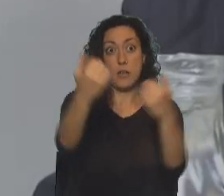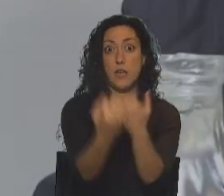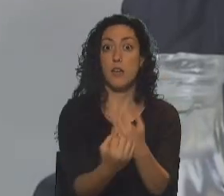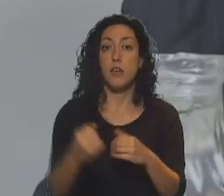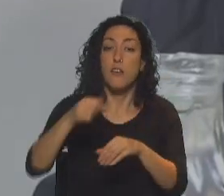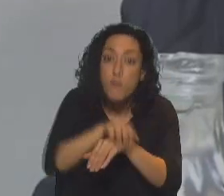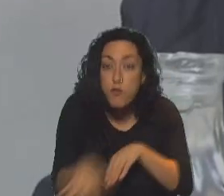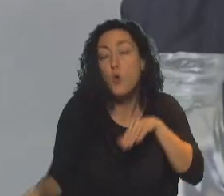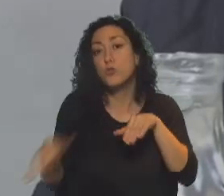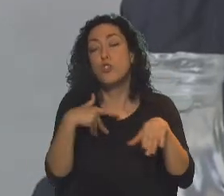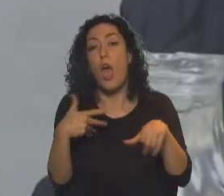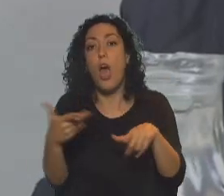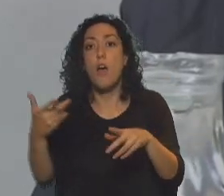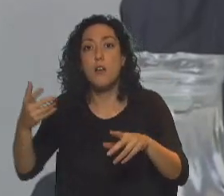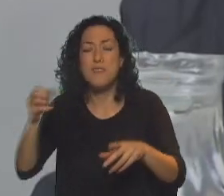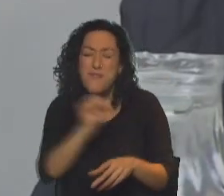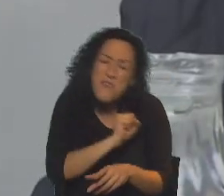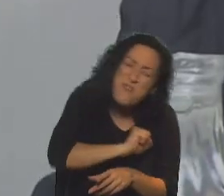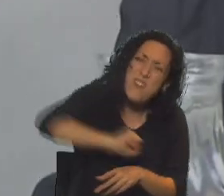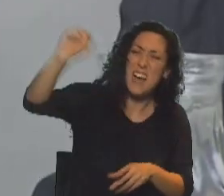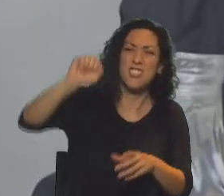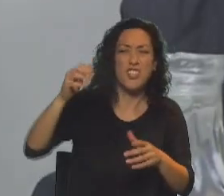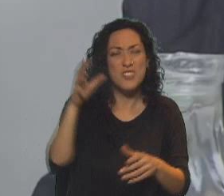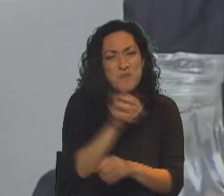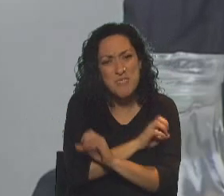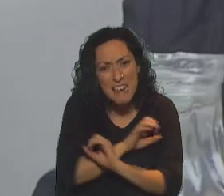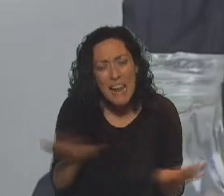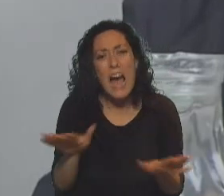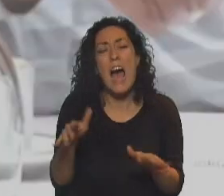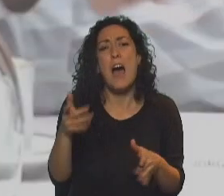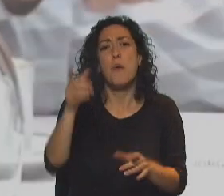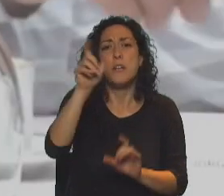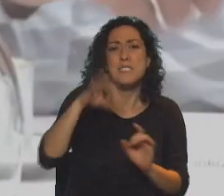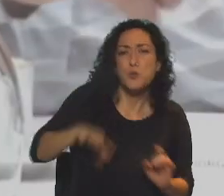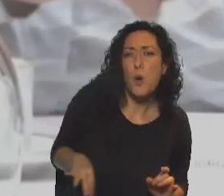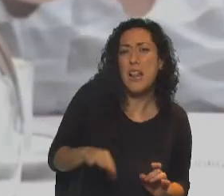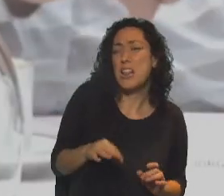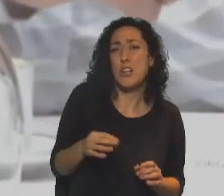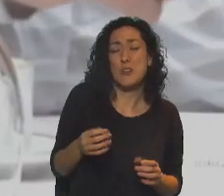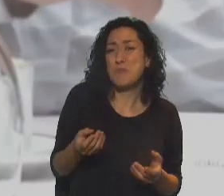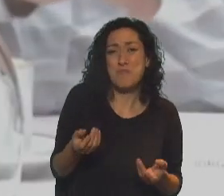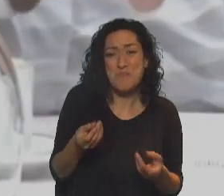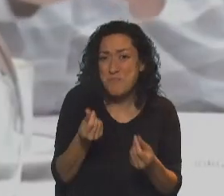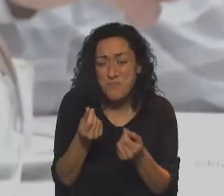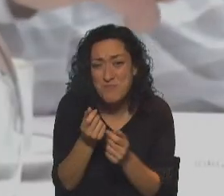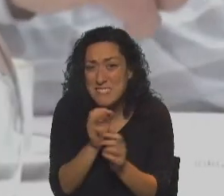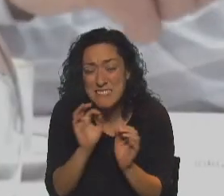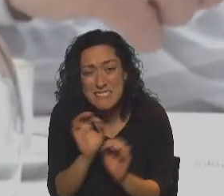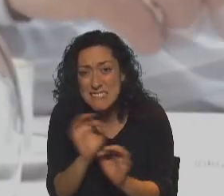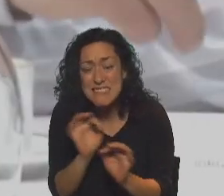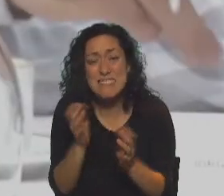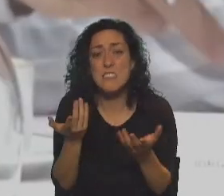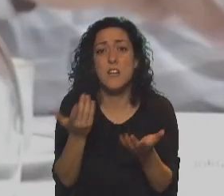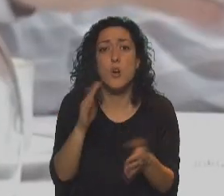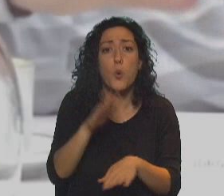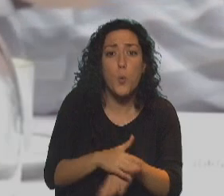alimentos. Había muchísima inflación. Habían perdido poder adquisitivo los salarios de los trabajadores, producto del